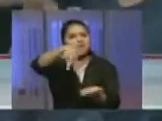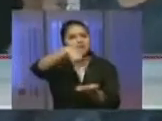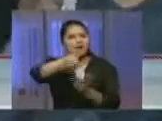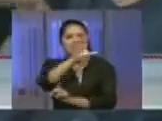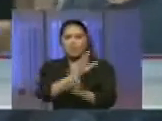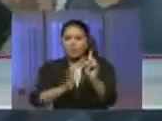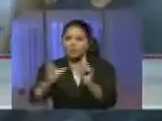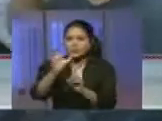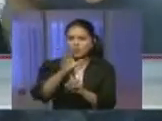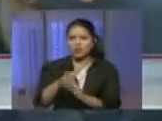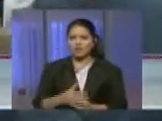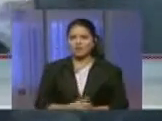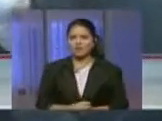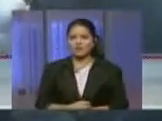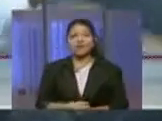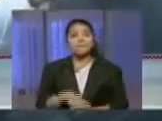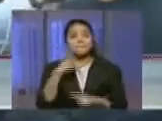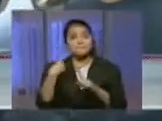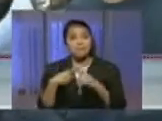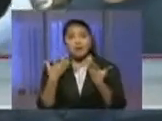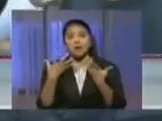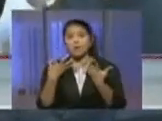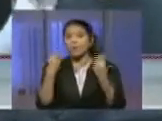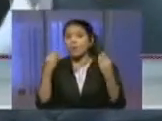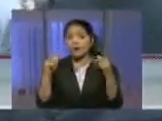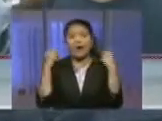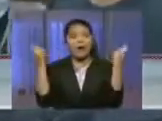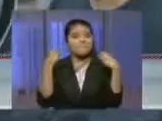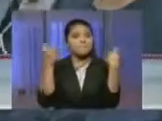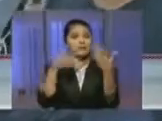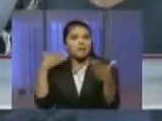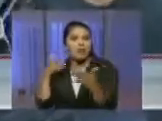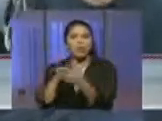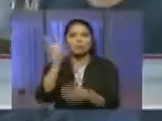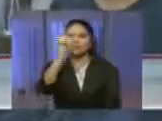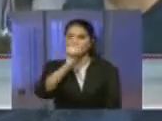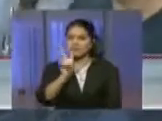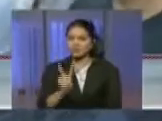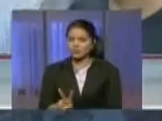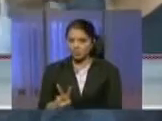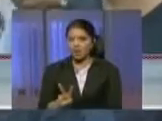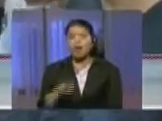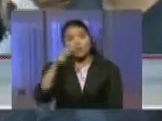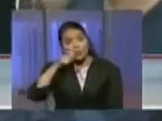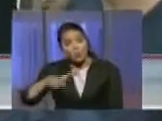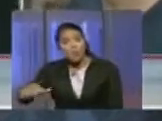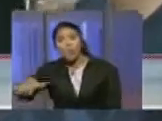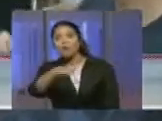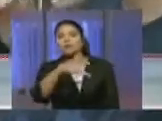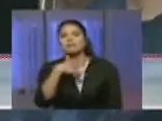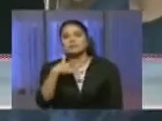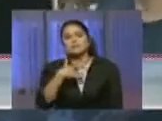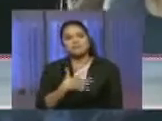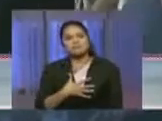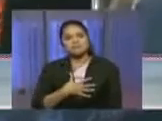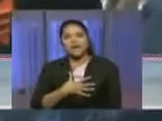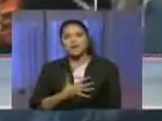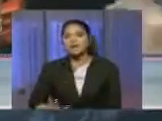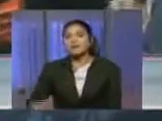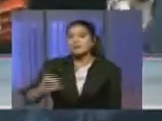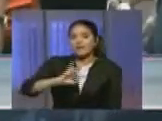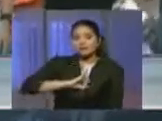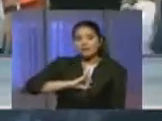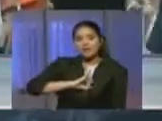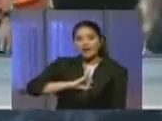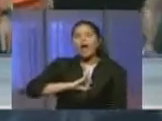cultura y además con tanta Campaña en contra que le hacen a Venezuela los pueblos se sienten identificados porque